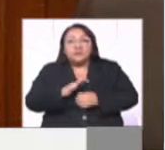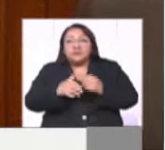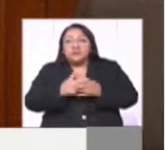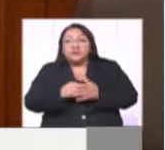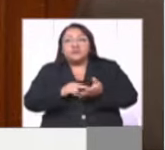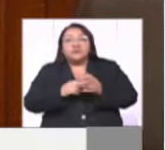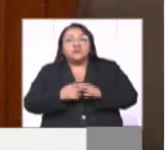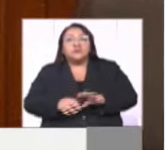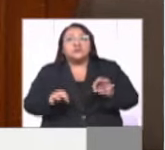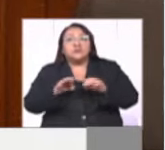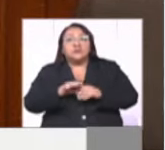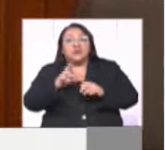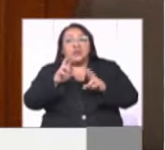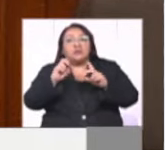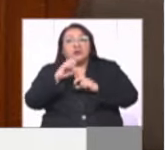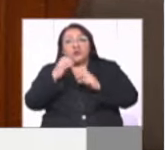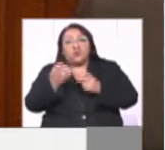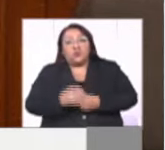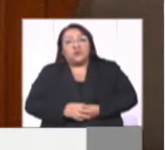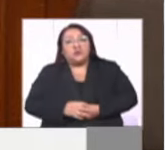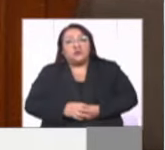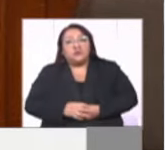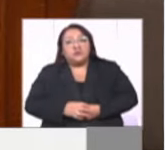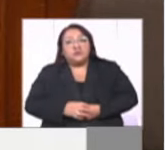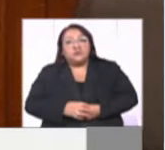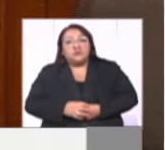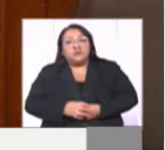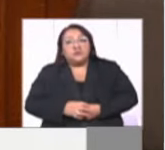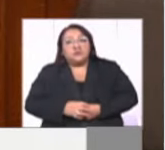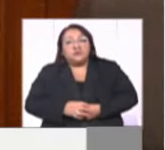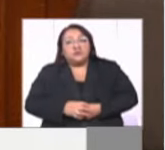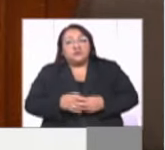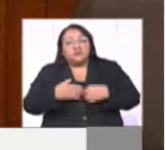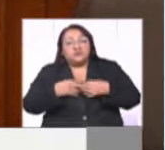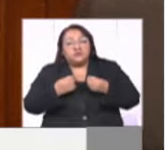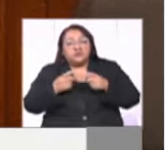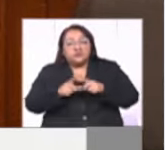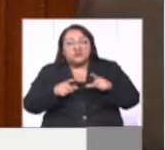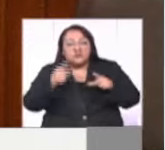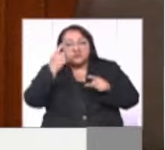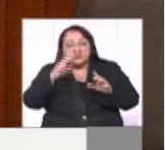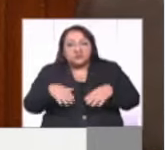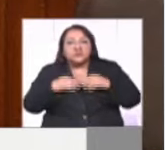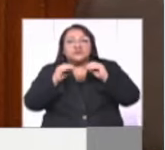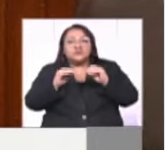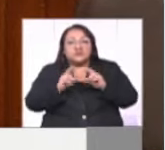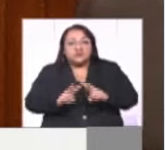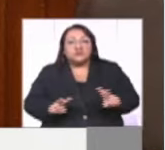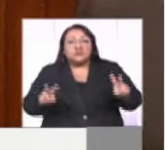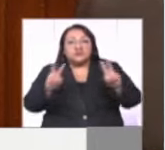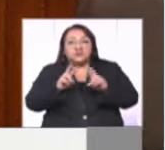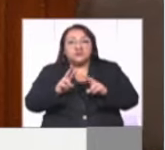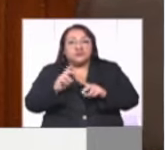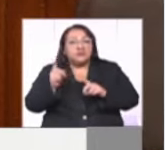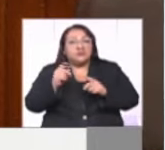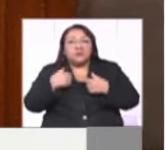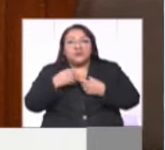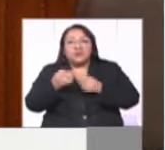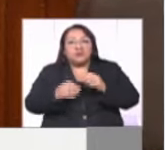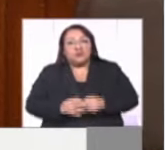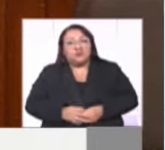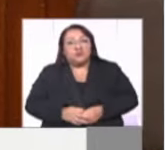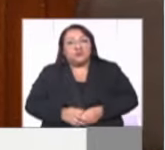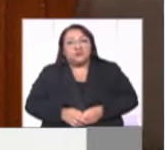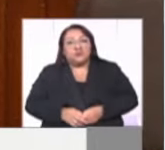netamente de patrimonio cultural. Tenemos muchos lugares para poner puesta en valor, pero no tiene